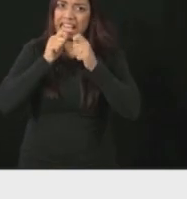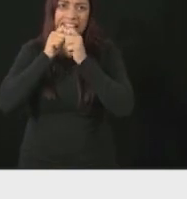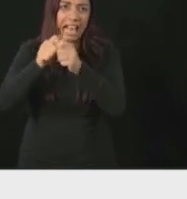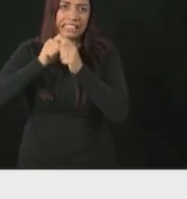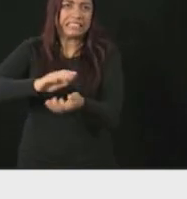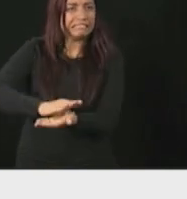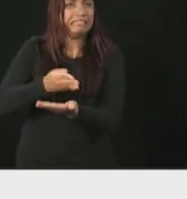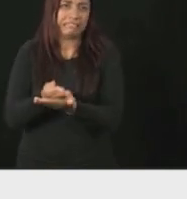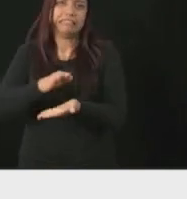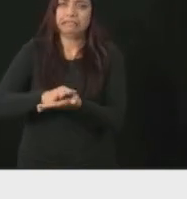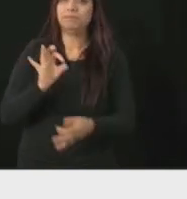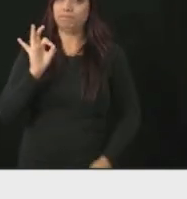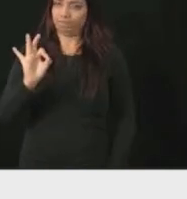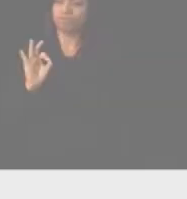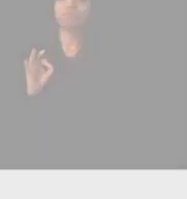derivados de la carne.